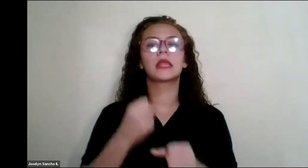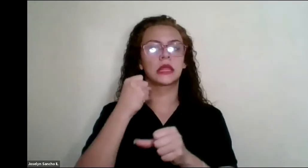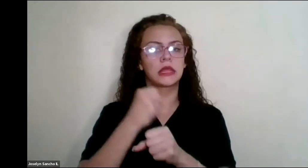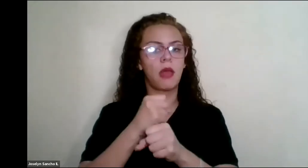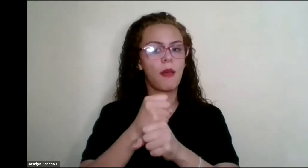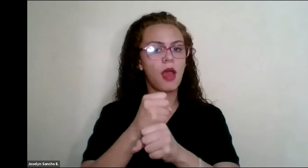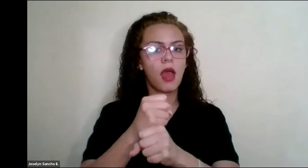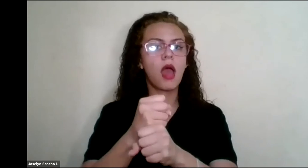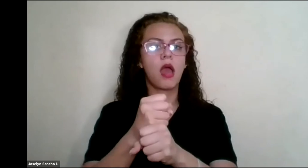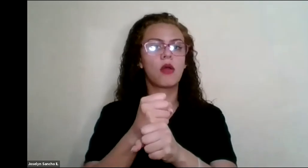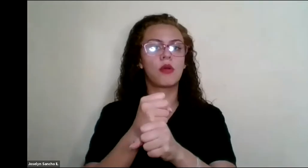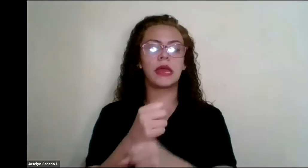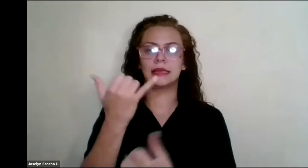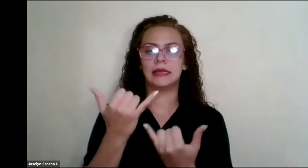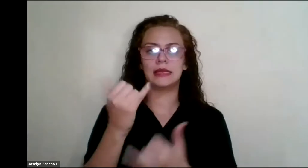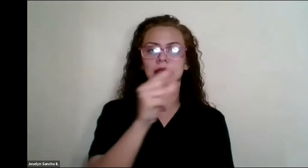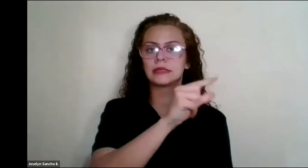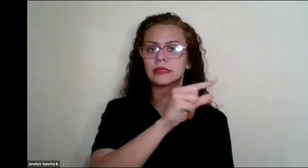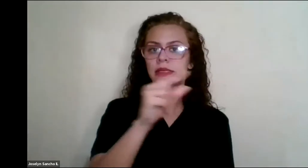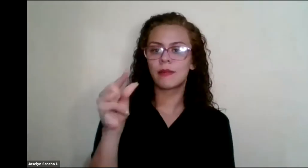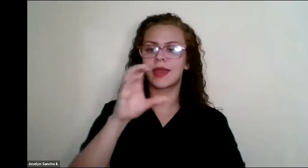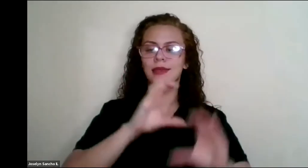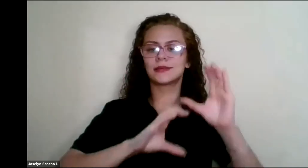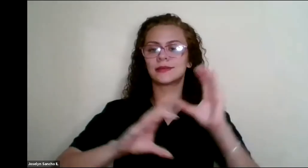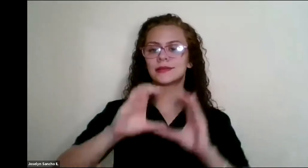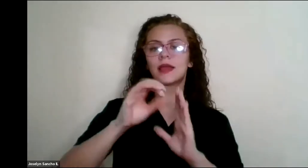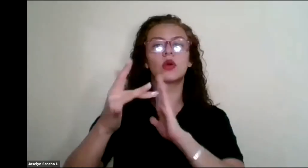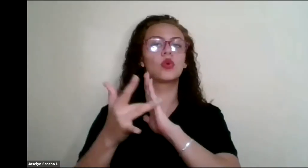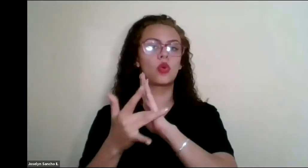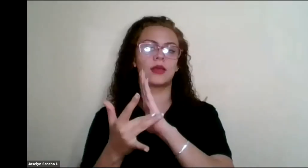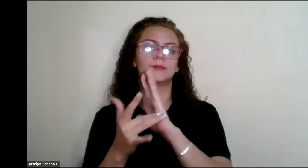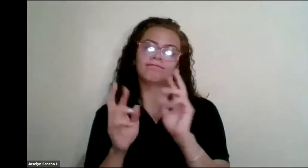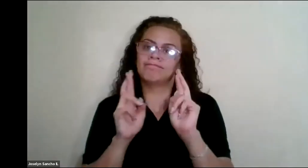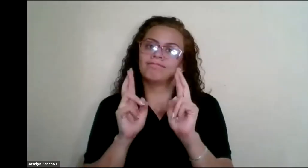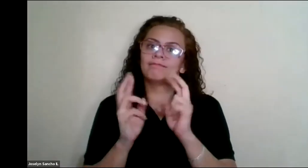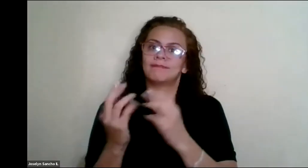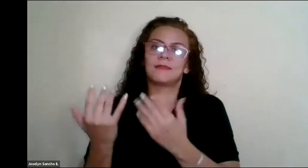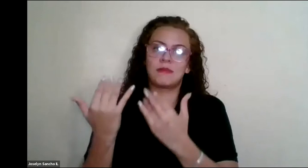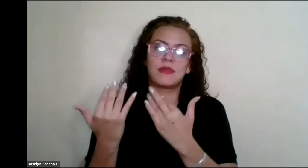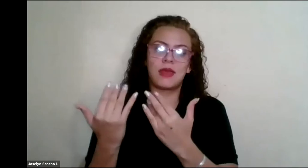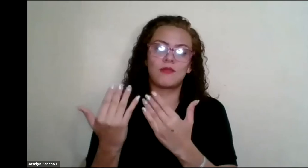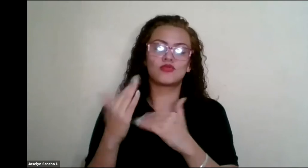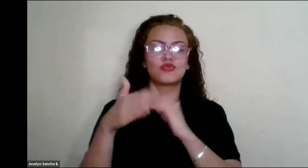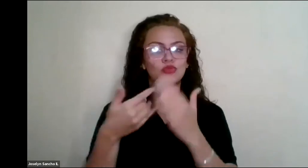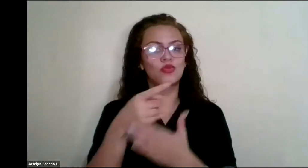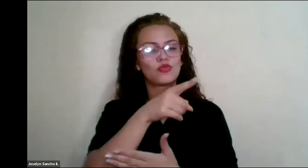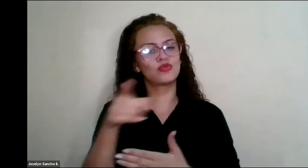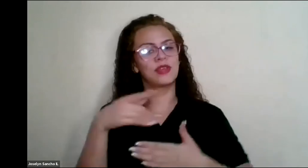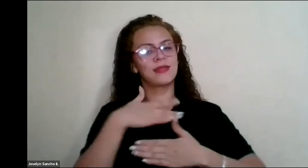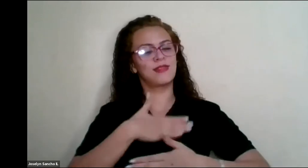trabajado esta semana de ciencia y tecnología que esperamos que todos ustedes la